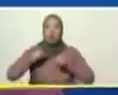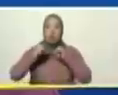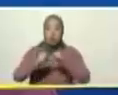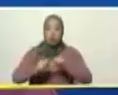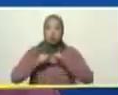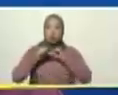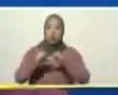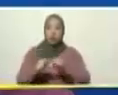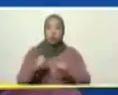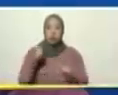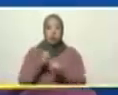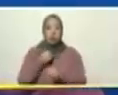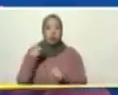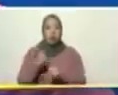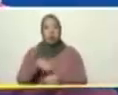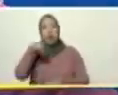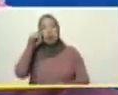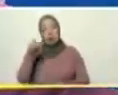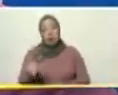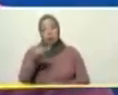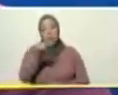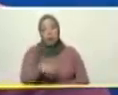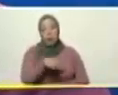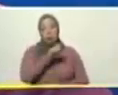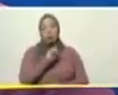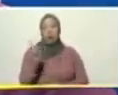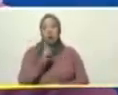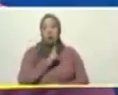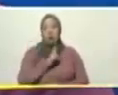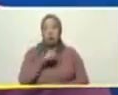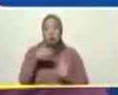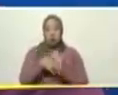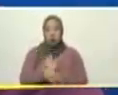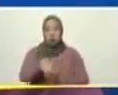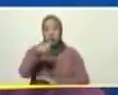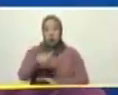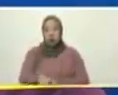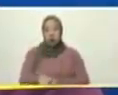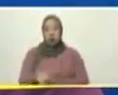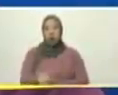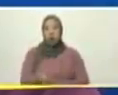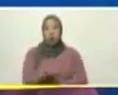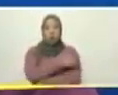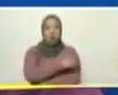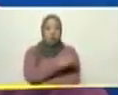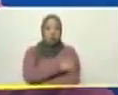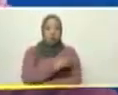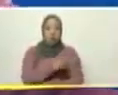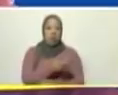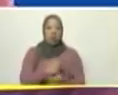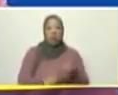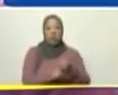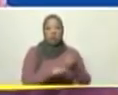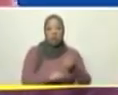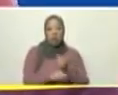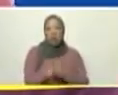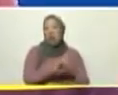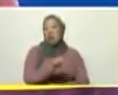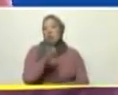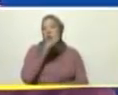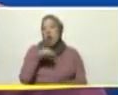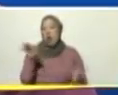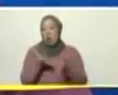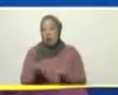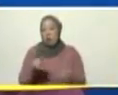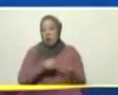lado del pueblo. Y no cayó en esta tesis de esta izquierda acomplejada, que ya no tiene proyecto y